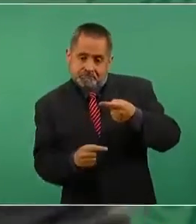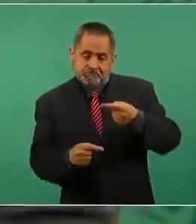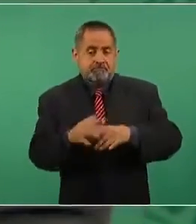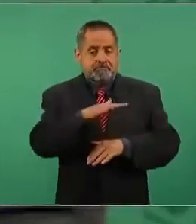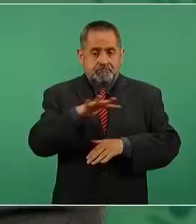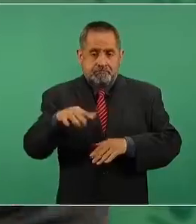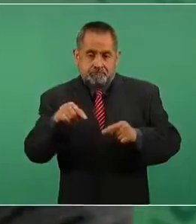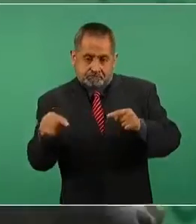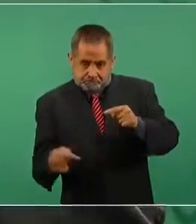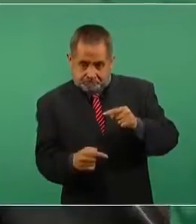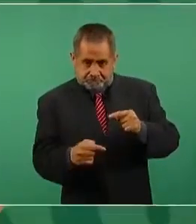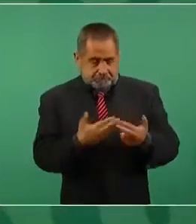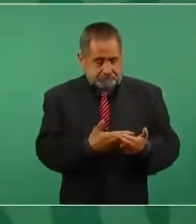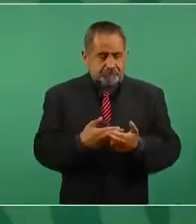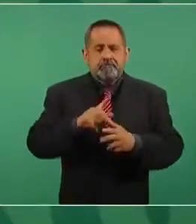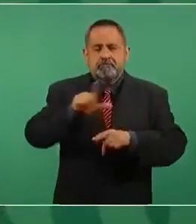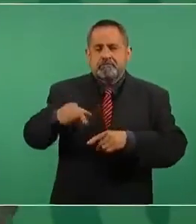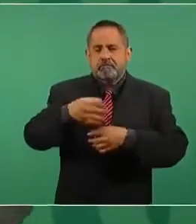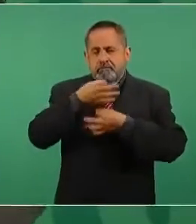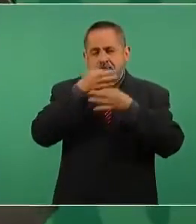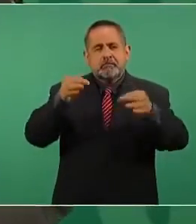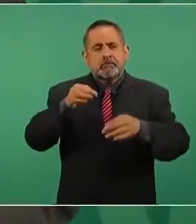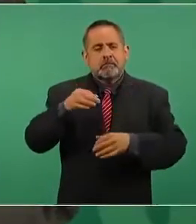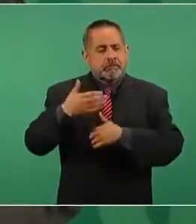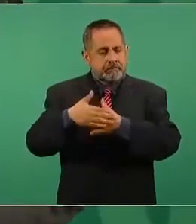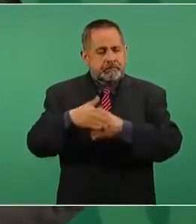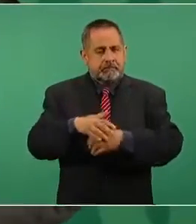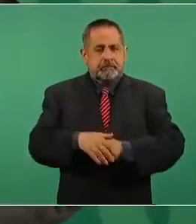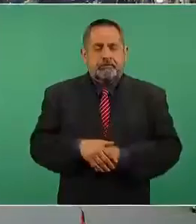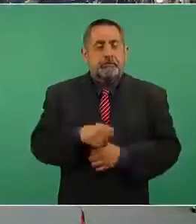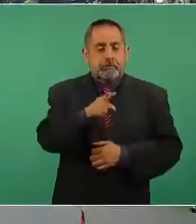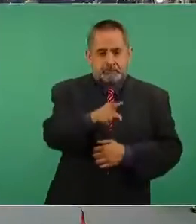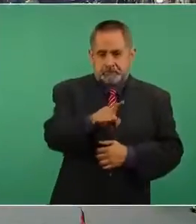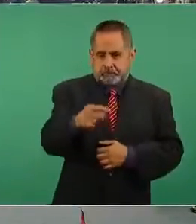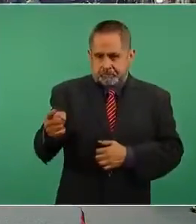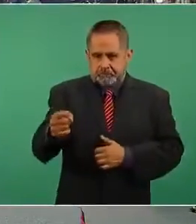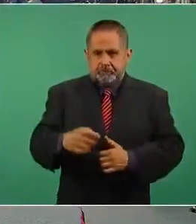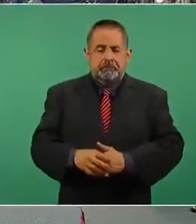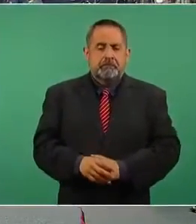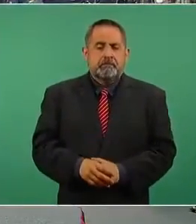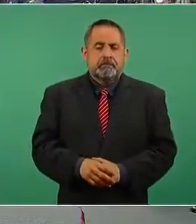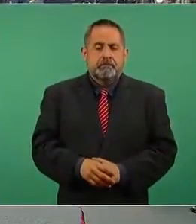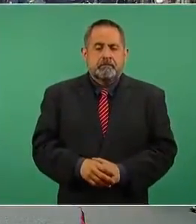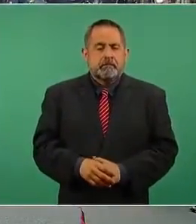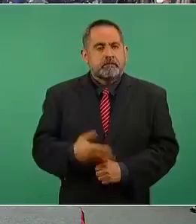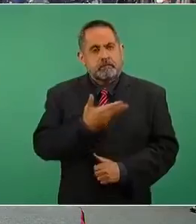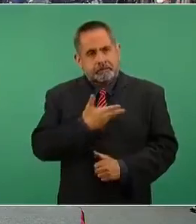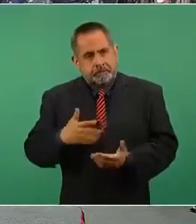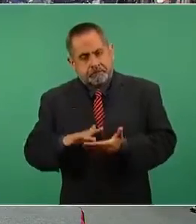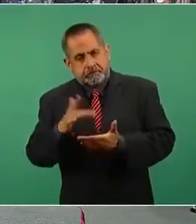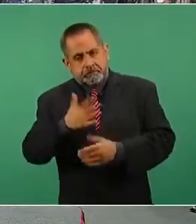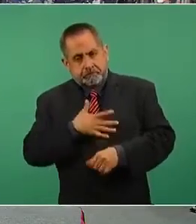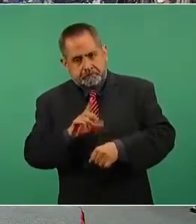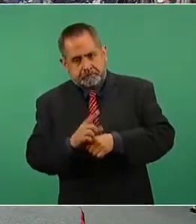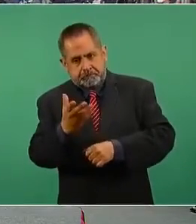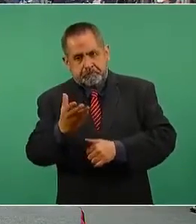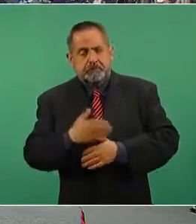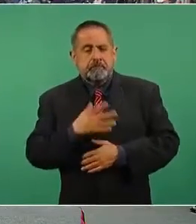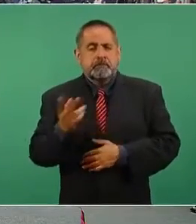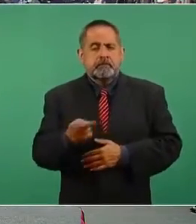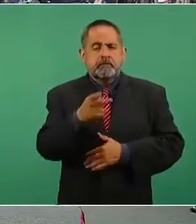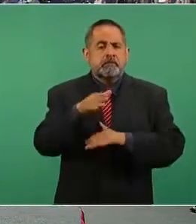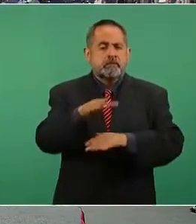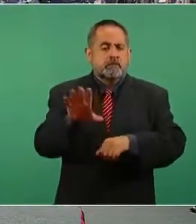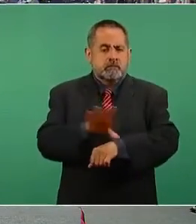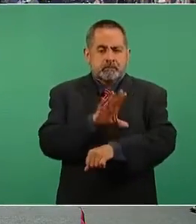Pero vamos a informar el día 18. Sara, y luego la compañera. Gracias, presidente. Buenos días. Preguntarle justo de la